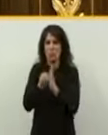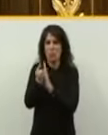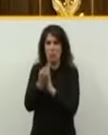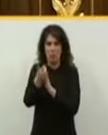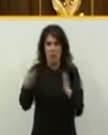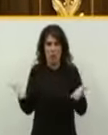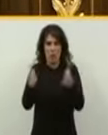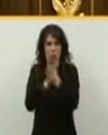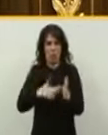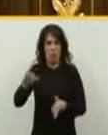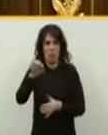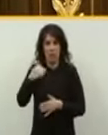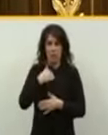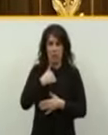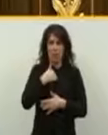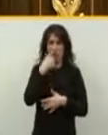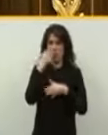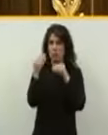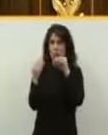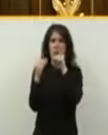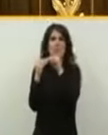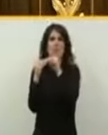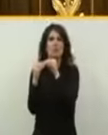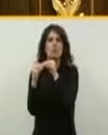dimos un beso en los labios.